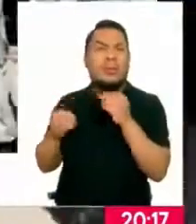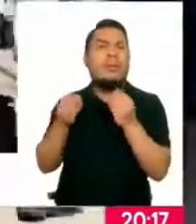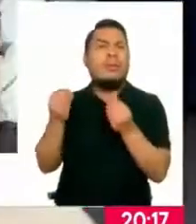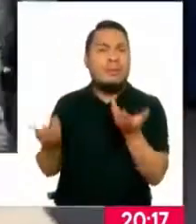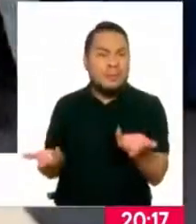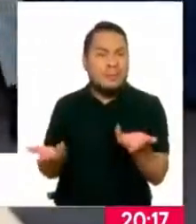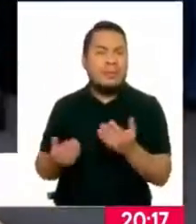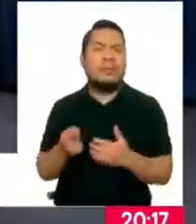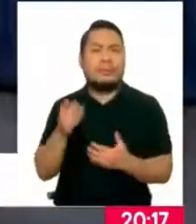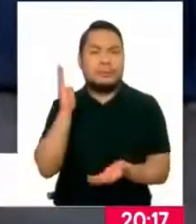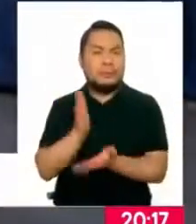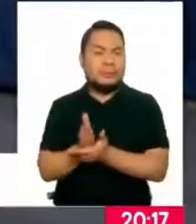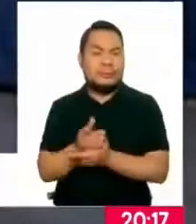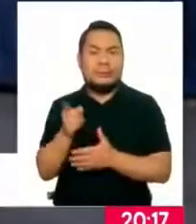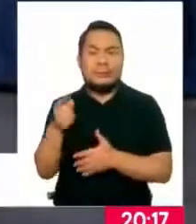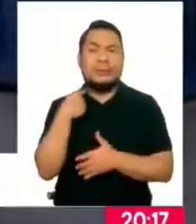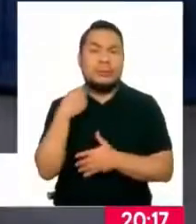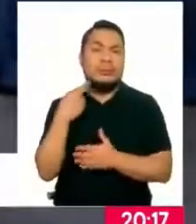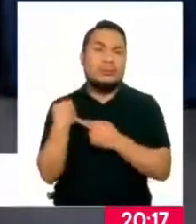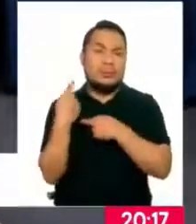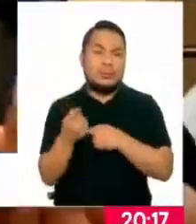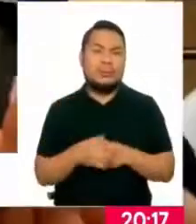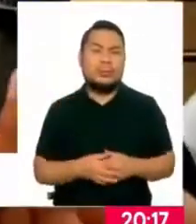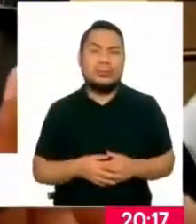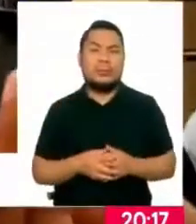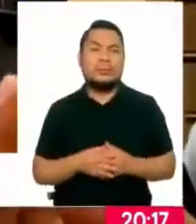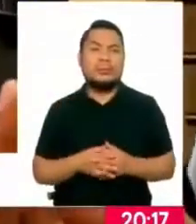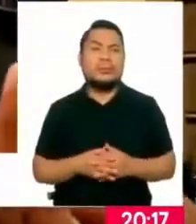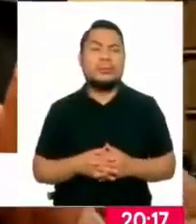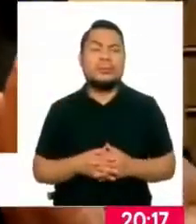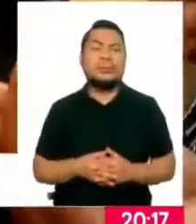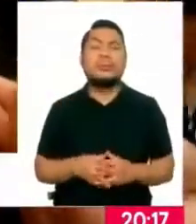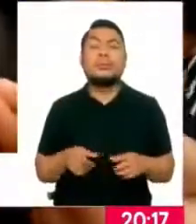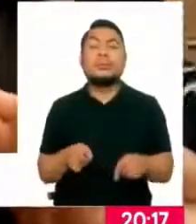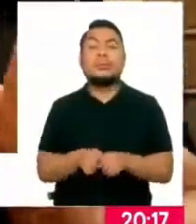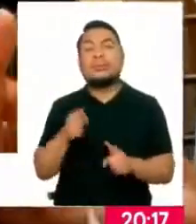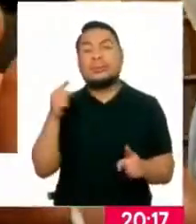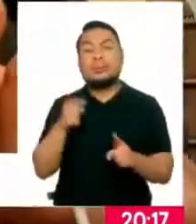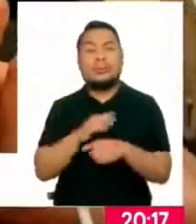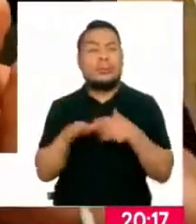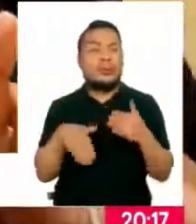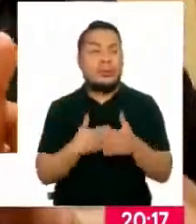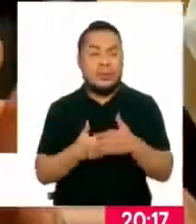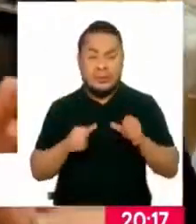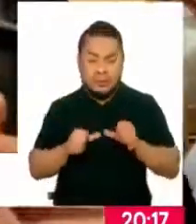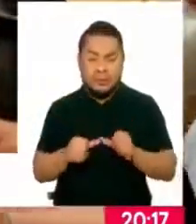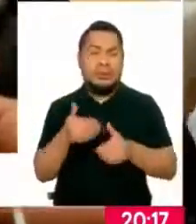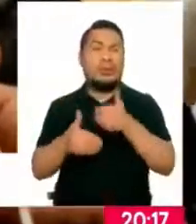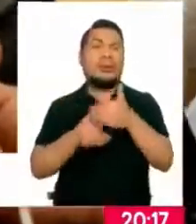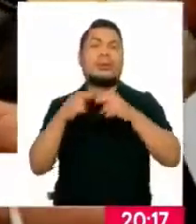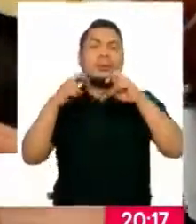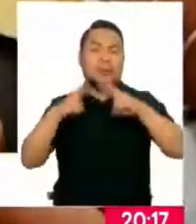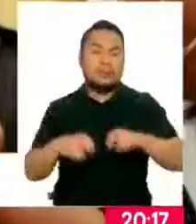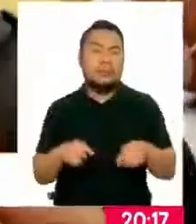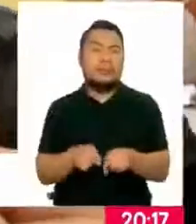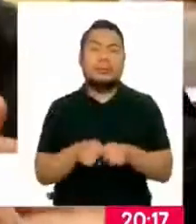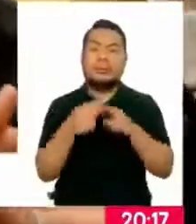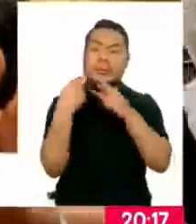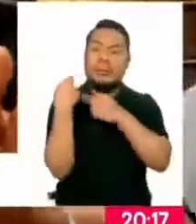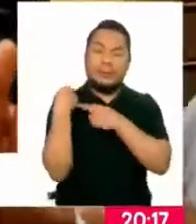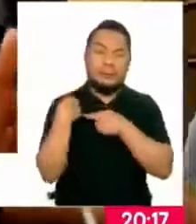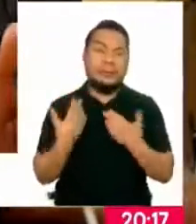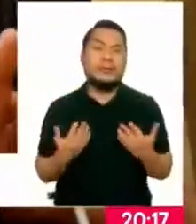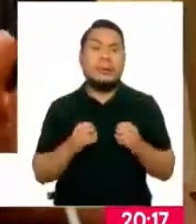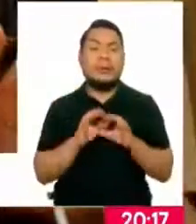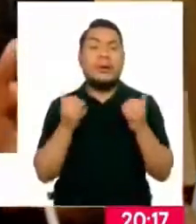a fin de que se sancione a los que resulten responsables. Y con la finalidad de que fluyan las investigaciones y las